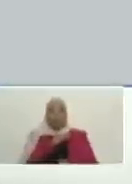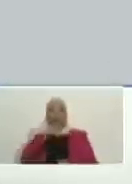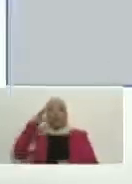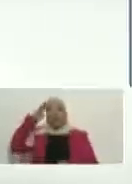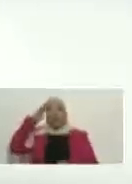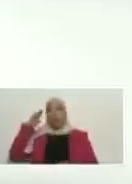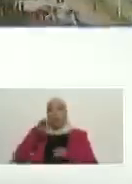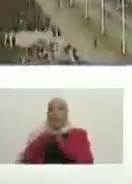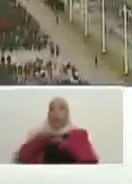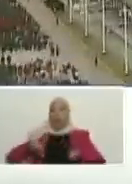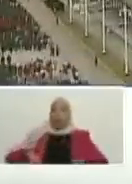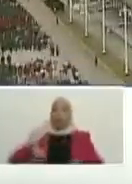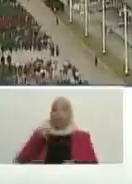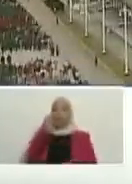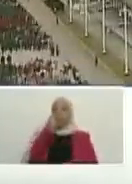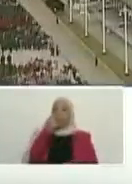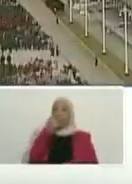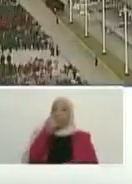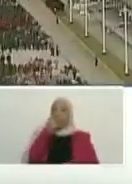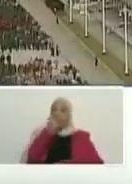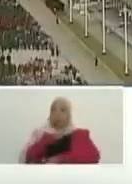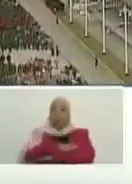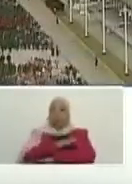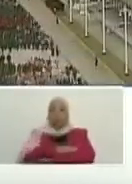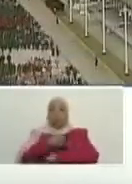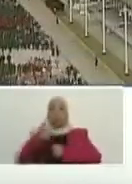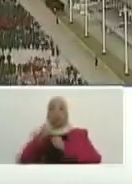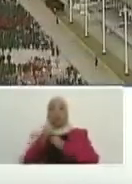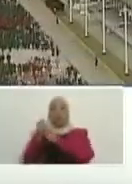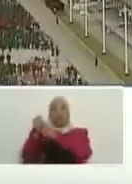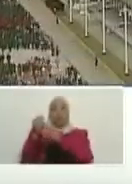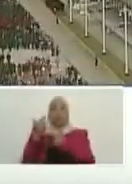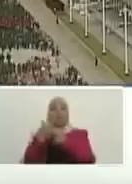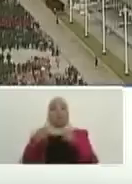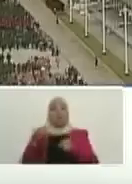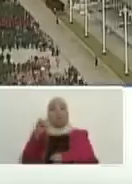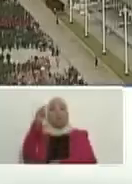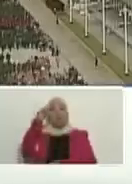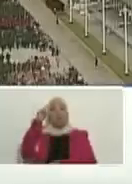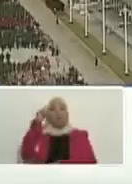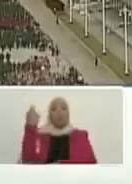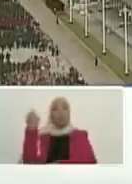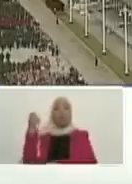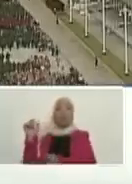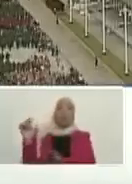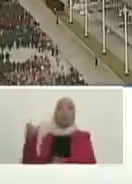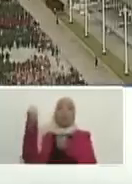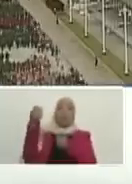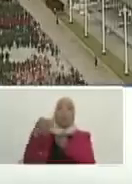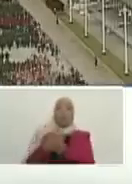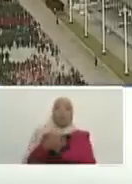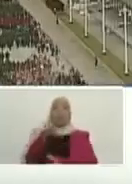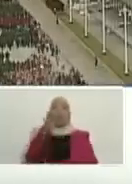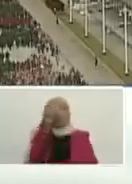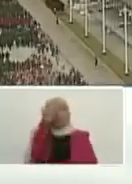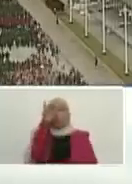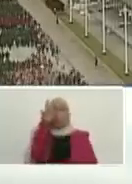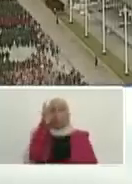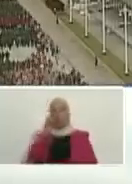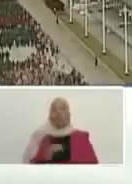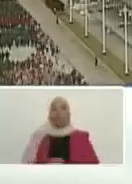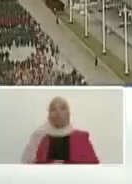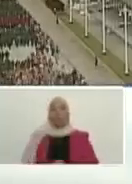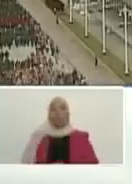la dignidad nacional, el día de la dignidad nacional rescatada aquel 4 de febrero.